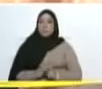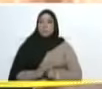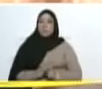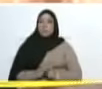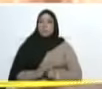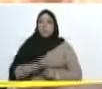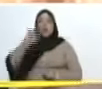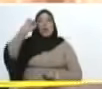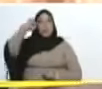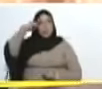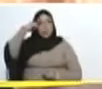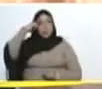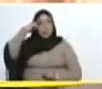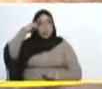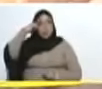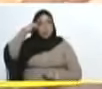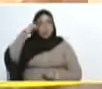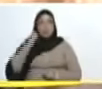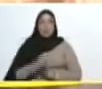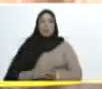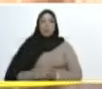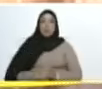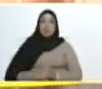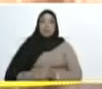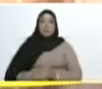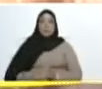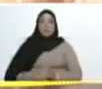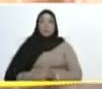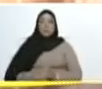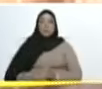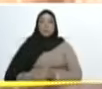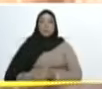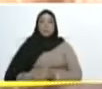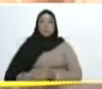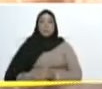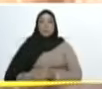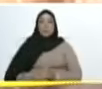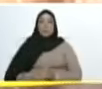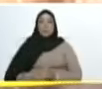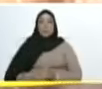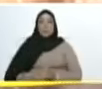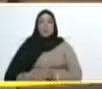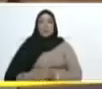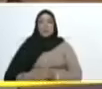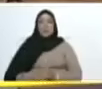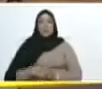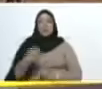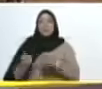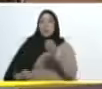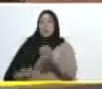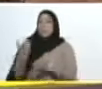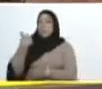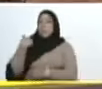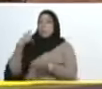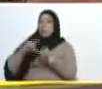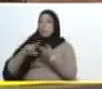Estaba recordando con Cilia, doctora Cilia Flores de Maduro,